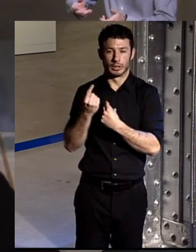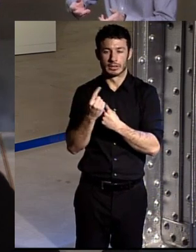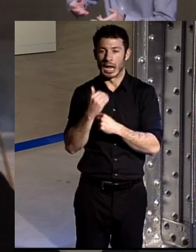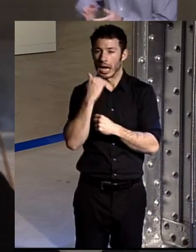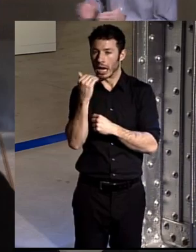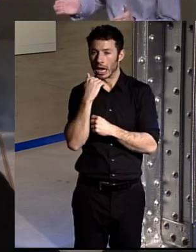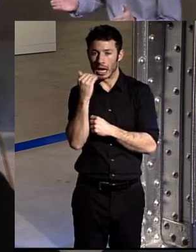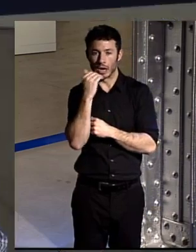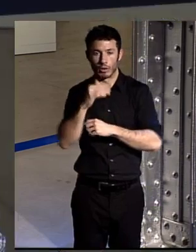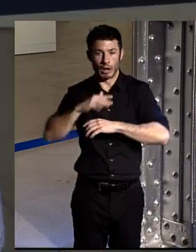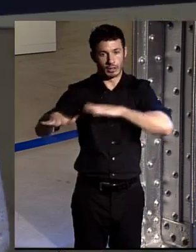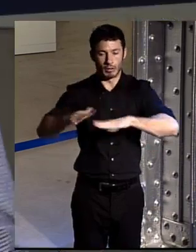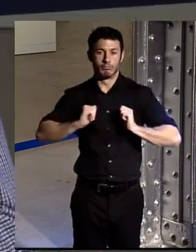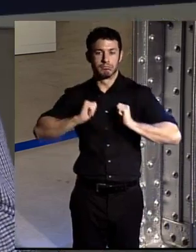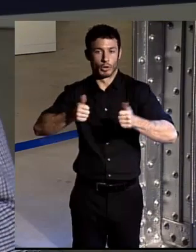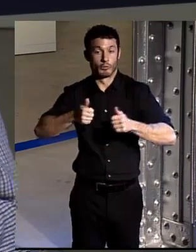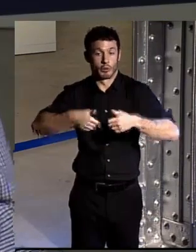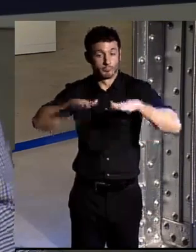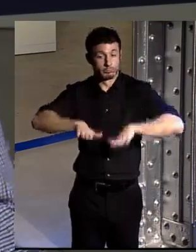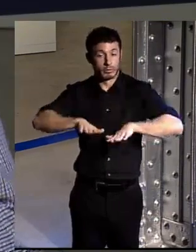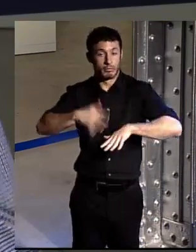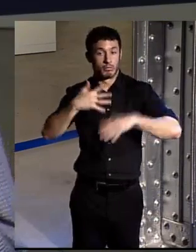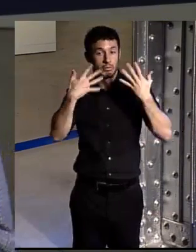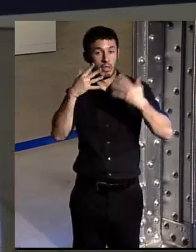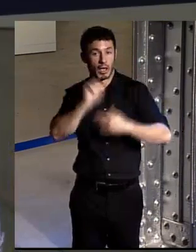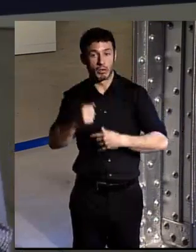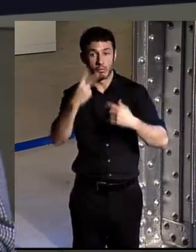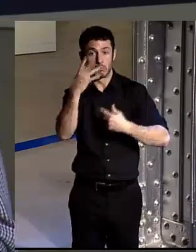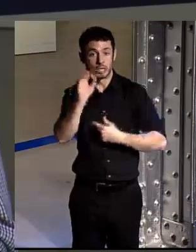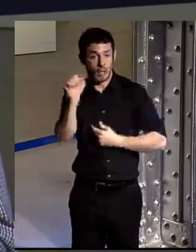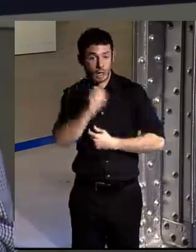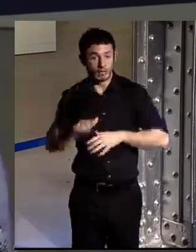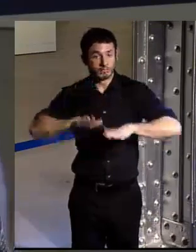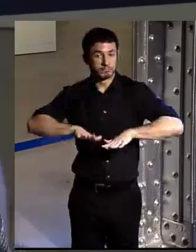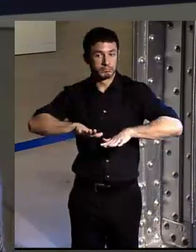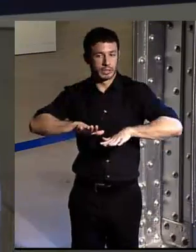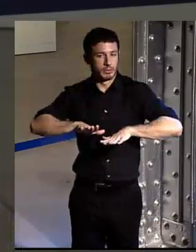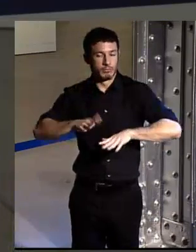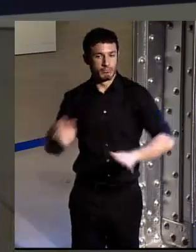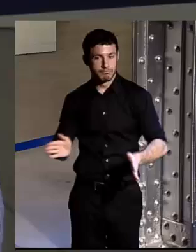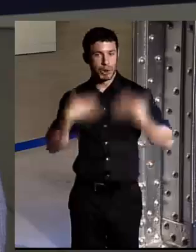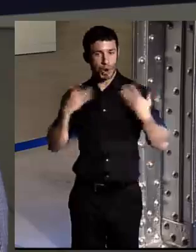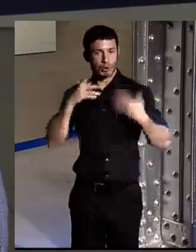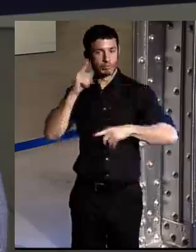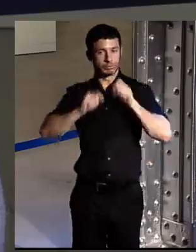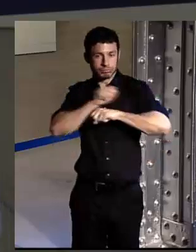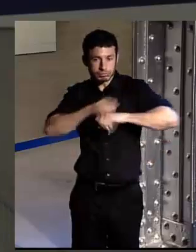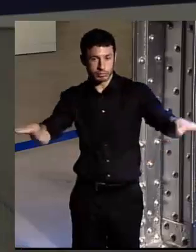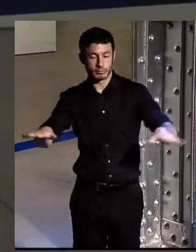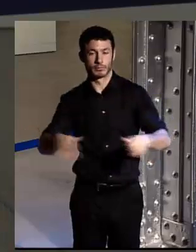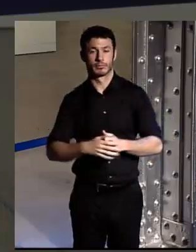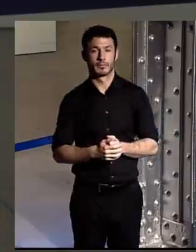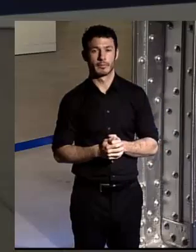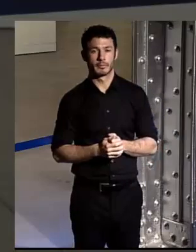genera más copias de virus después de un periodo de latencia que puede ser de 10, de 20 años, ¿vale? Estos retrovirus del pasado, en ocasiones sabemos lo que han dejado,